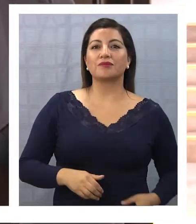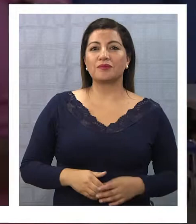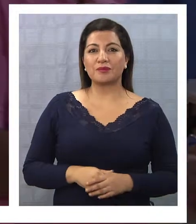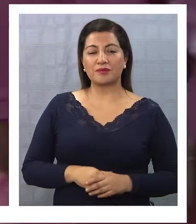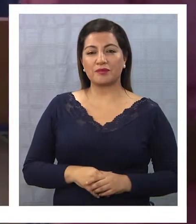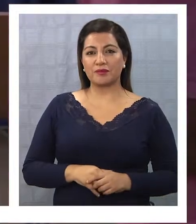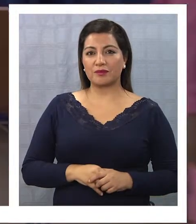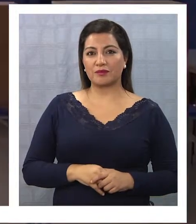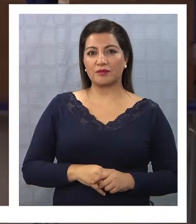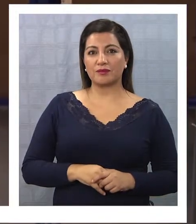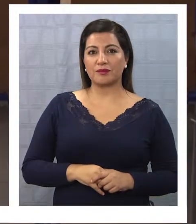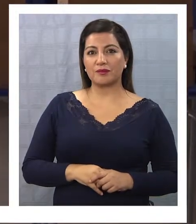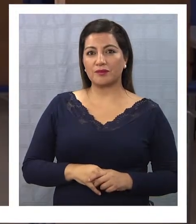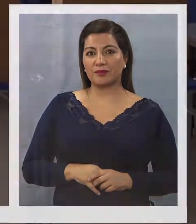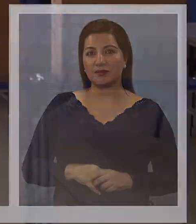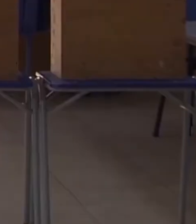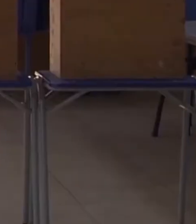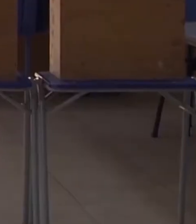¡Gracias!